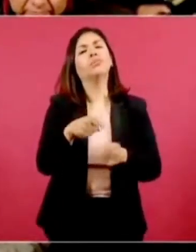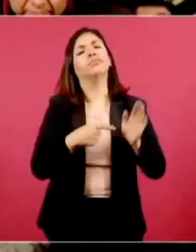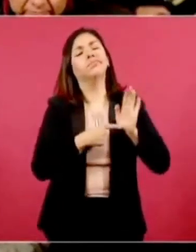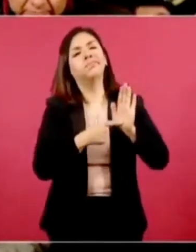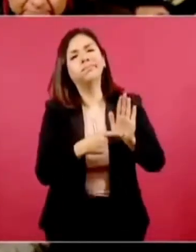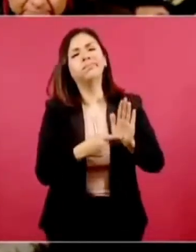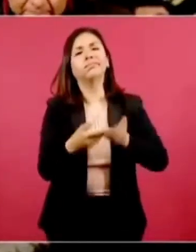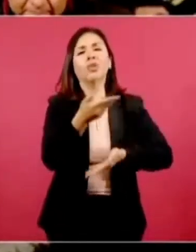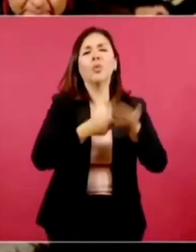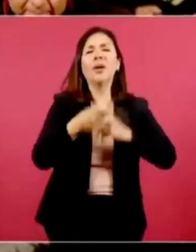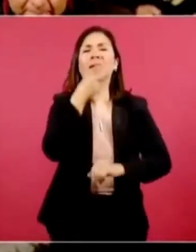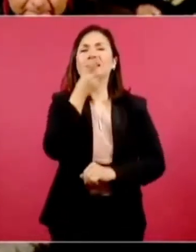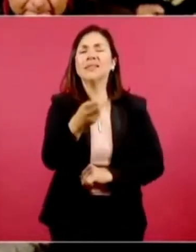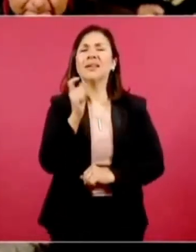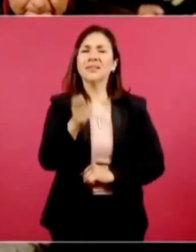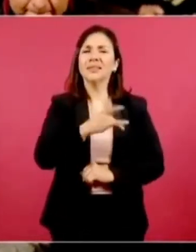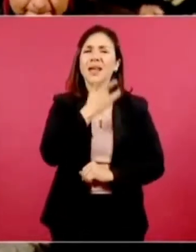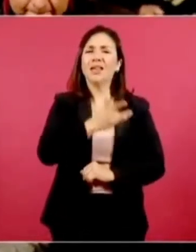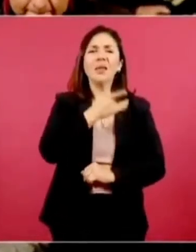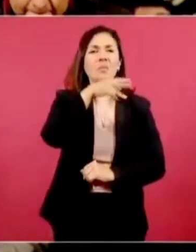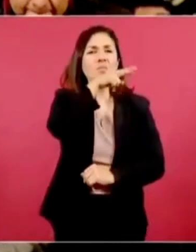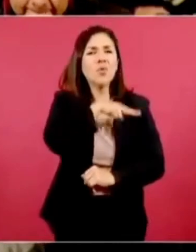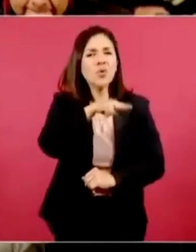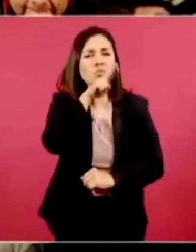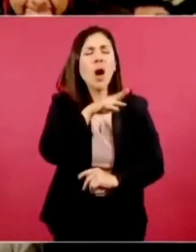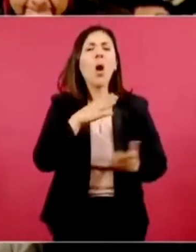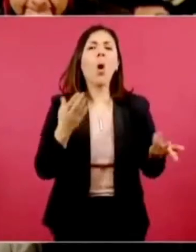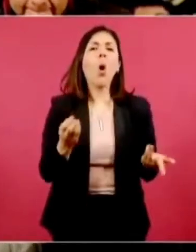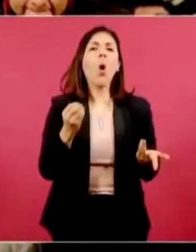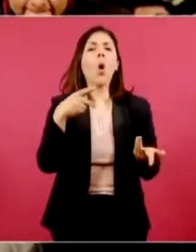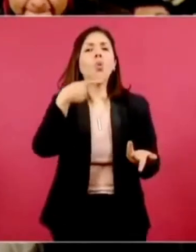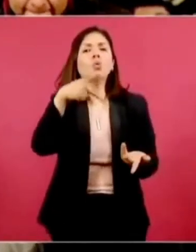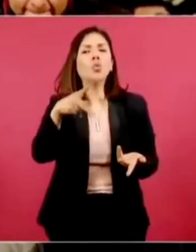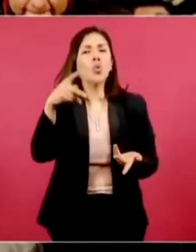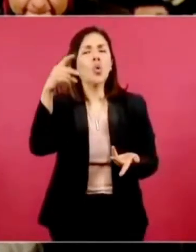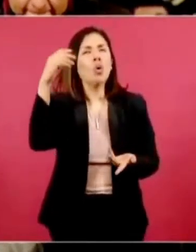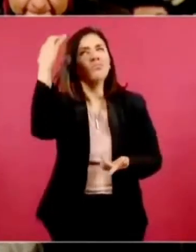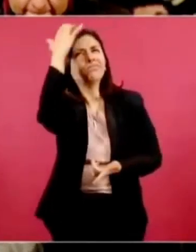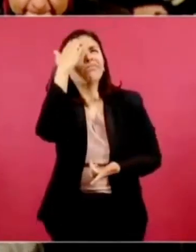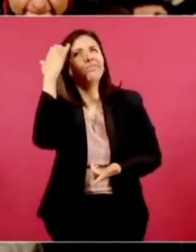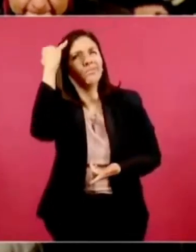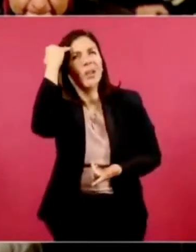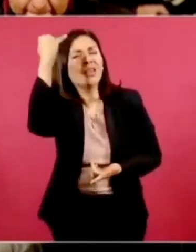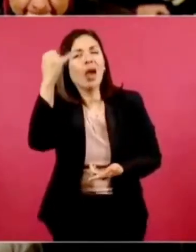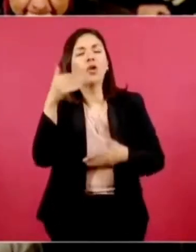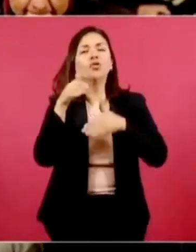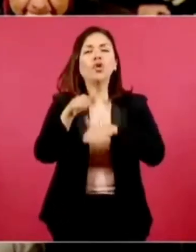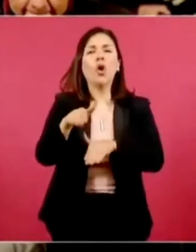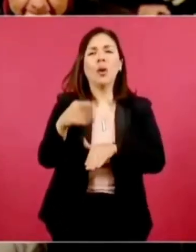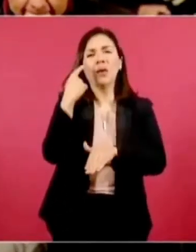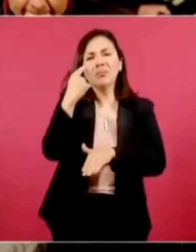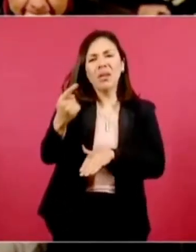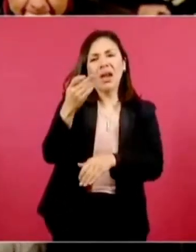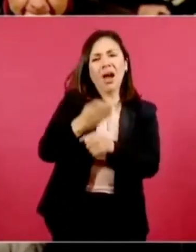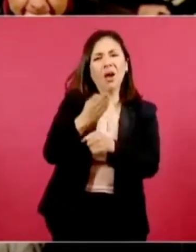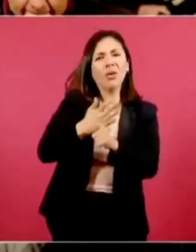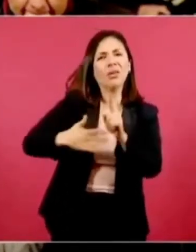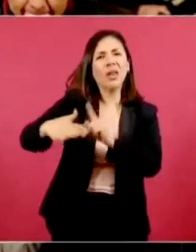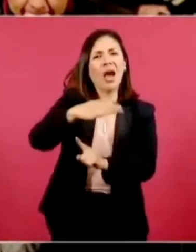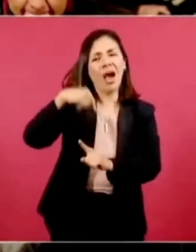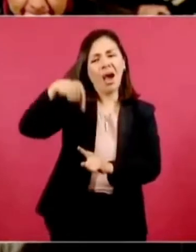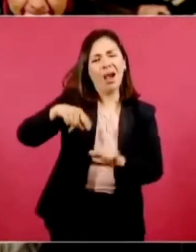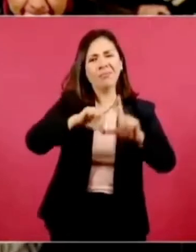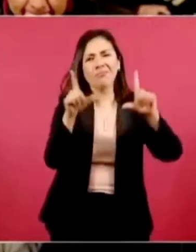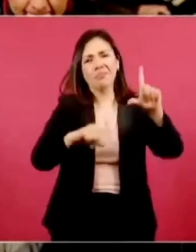compartiendo sus preocupaciones, o en este caso sus versiones, sus reflexiones acerca del panorama que está rodeando a